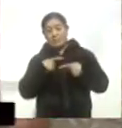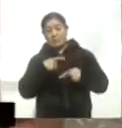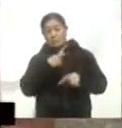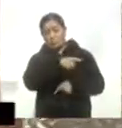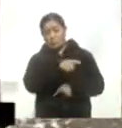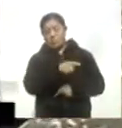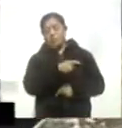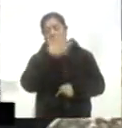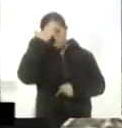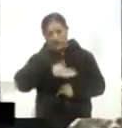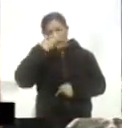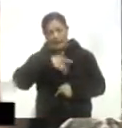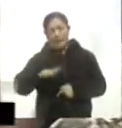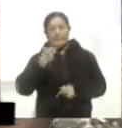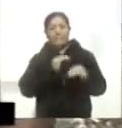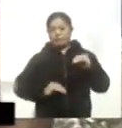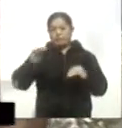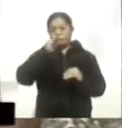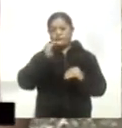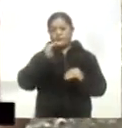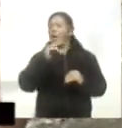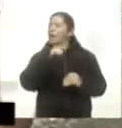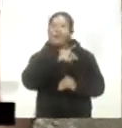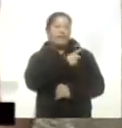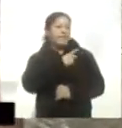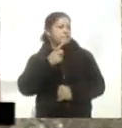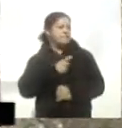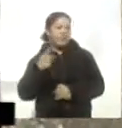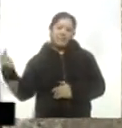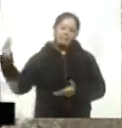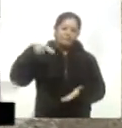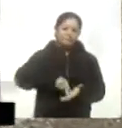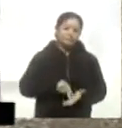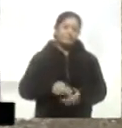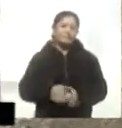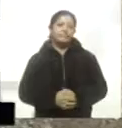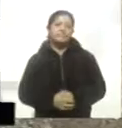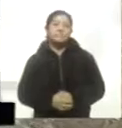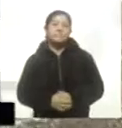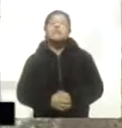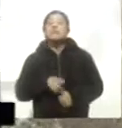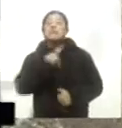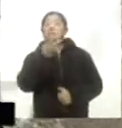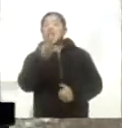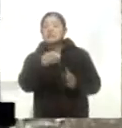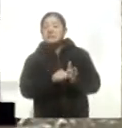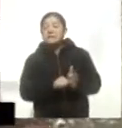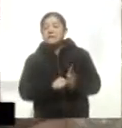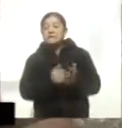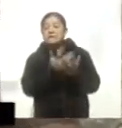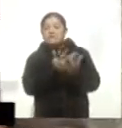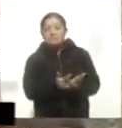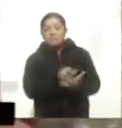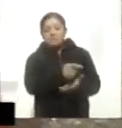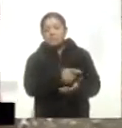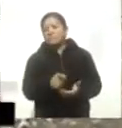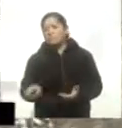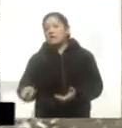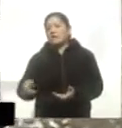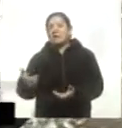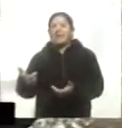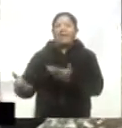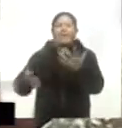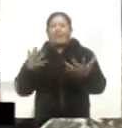avanzados. Obviamente después de 3 meses de inactividad, los atletas pues, pierden mucho cardio. Y